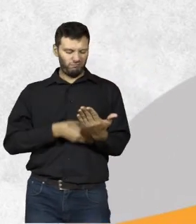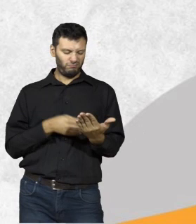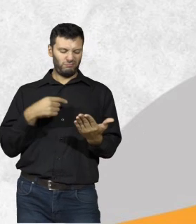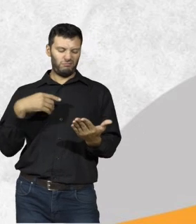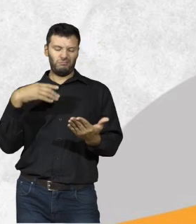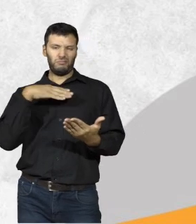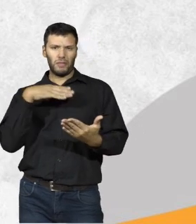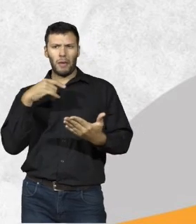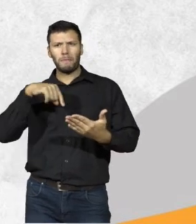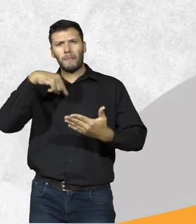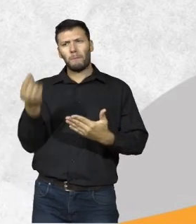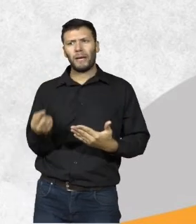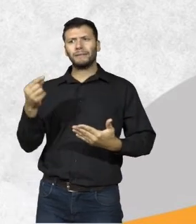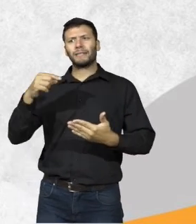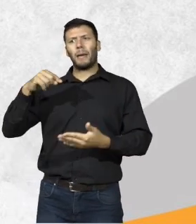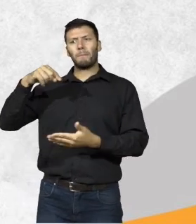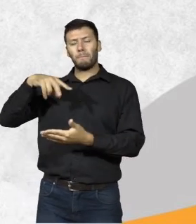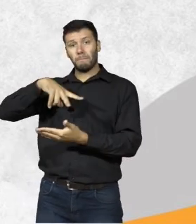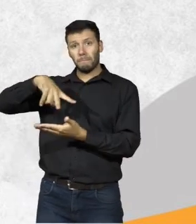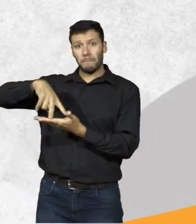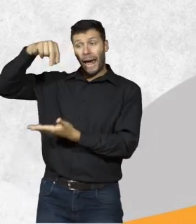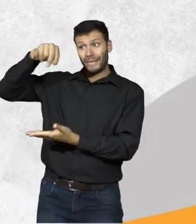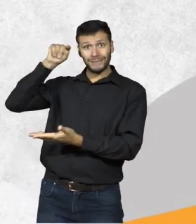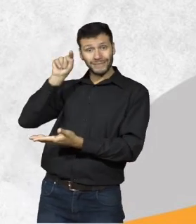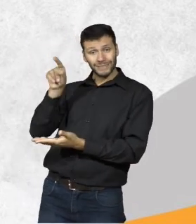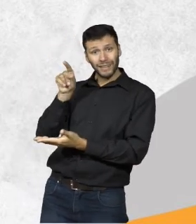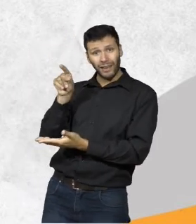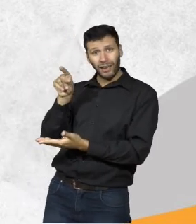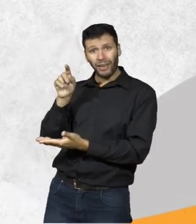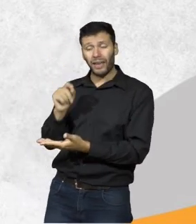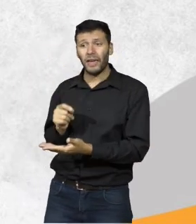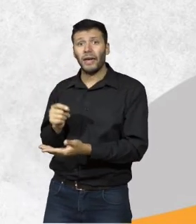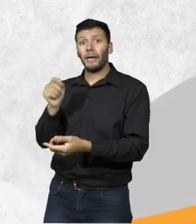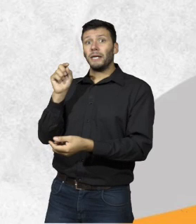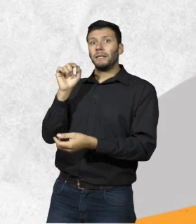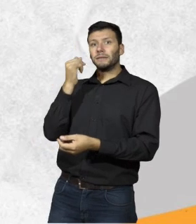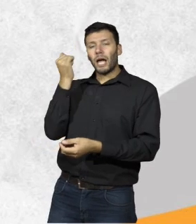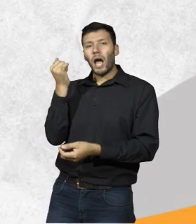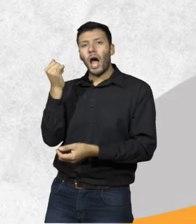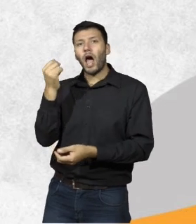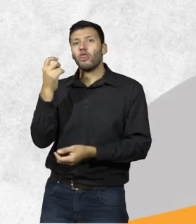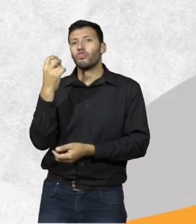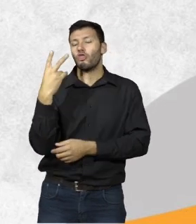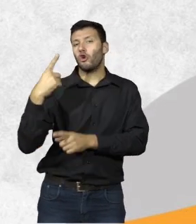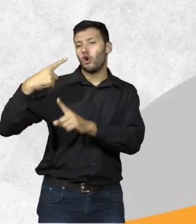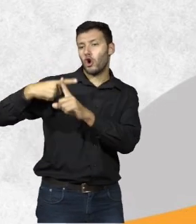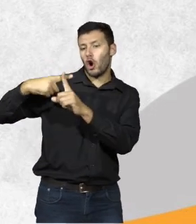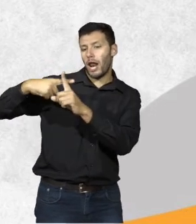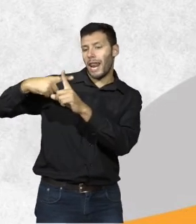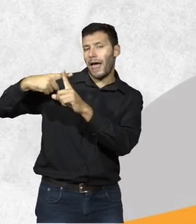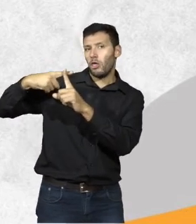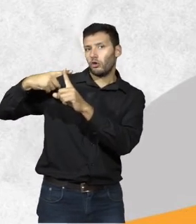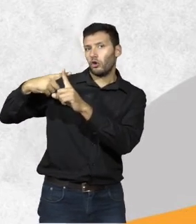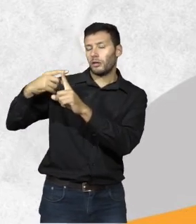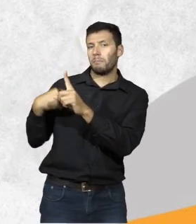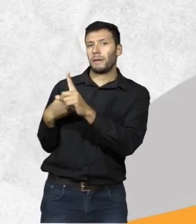la disminución de los 2 grados que teníamos que poner como límite, los 2 grados de suba de temperatura, cosa que ya en